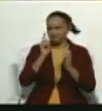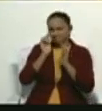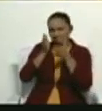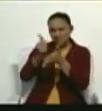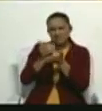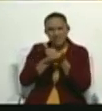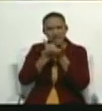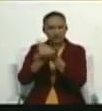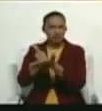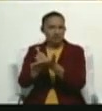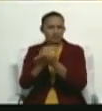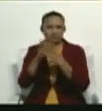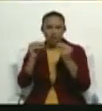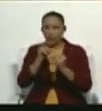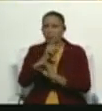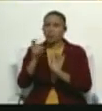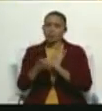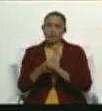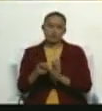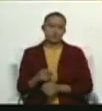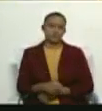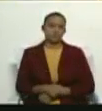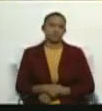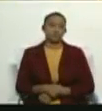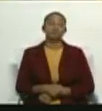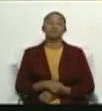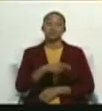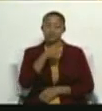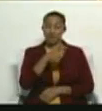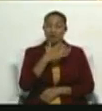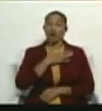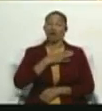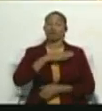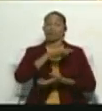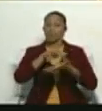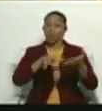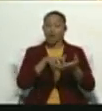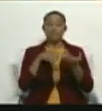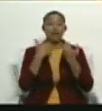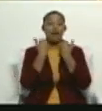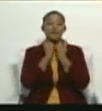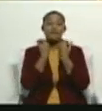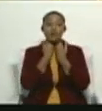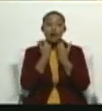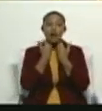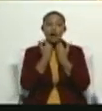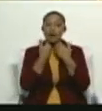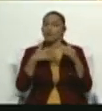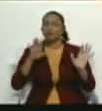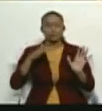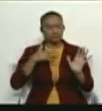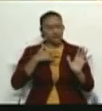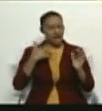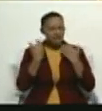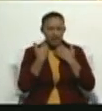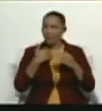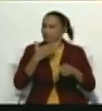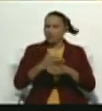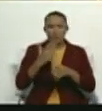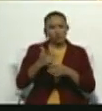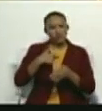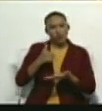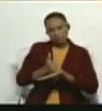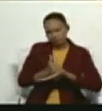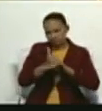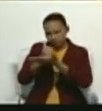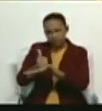caballero. Y él con problemas de salud, se sobreponía a esos problemas de salud para ayudar al